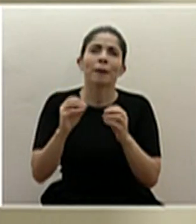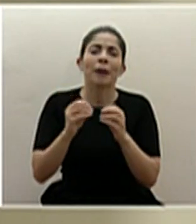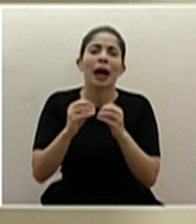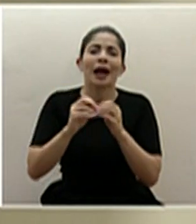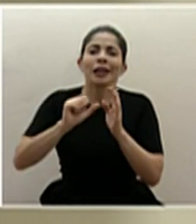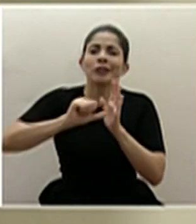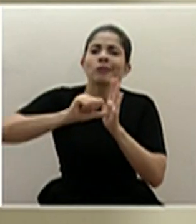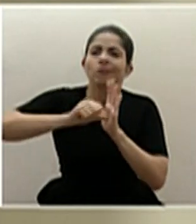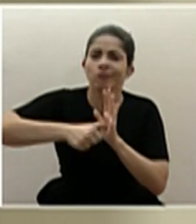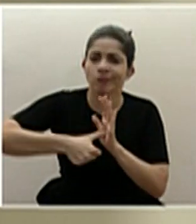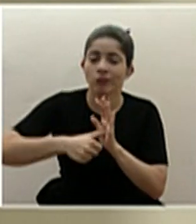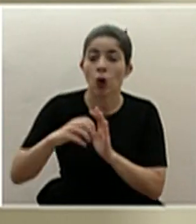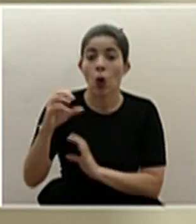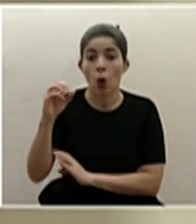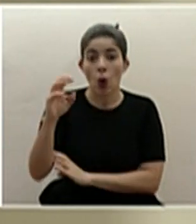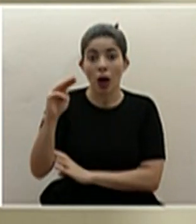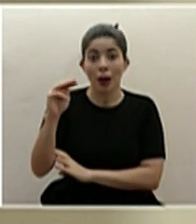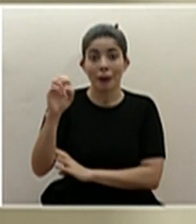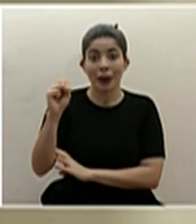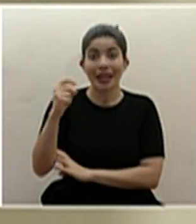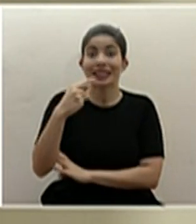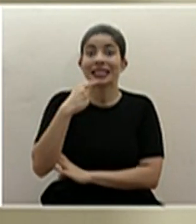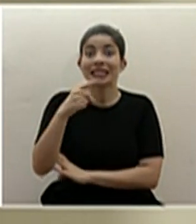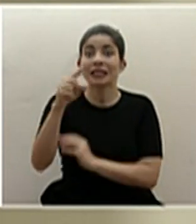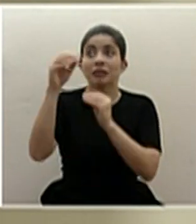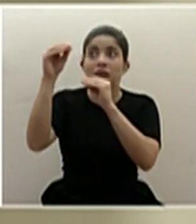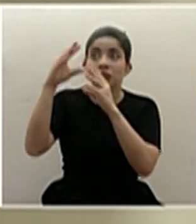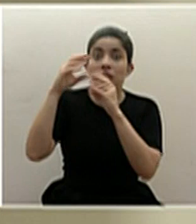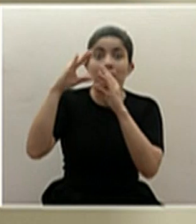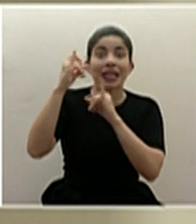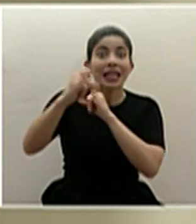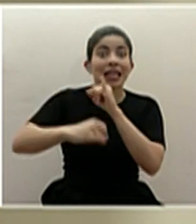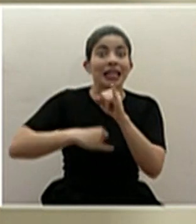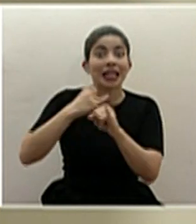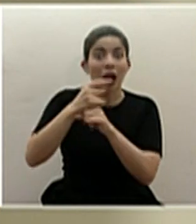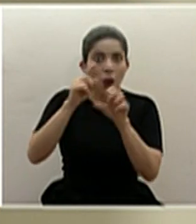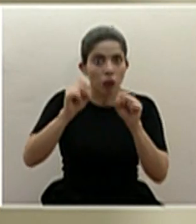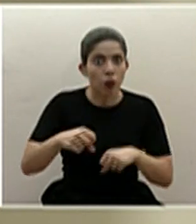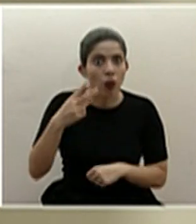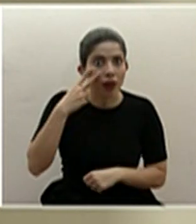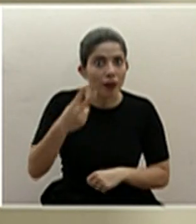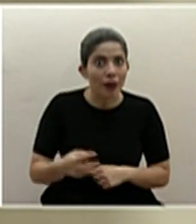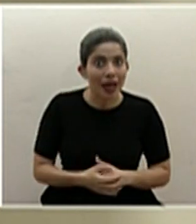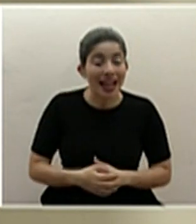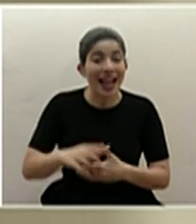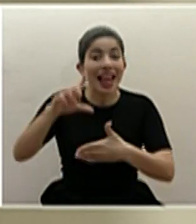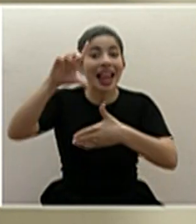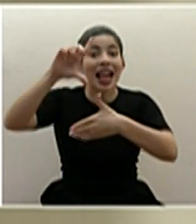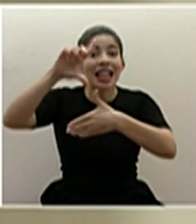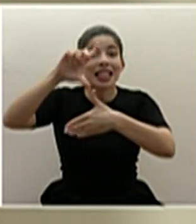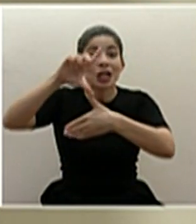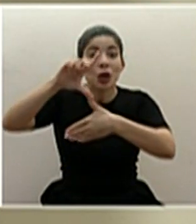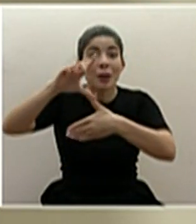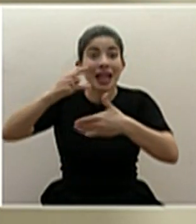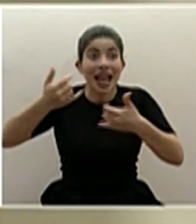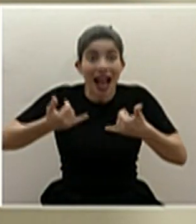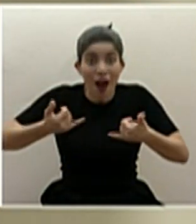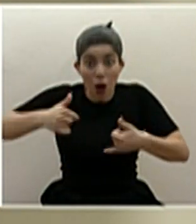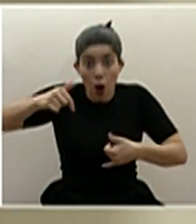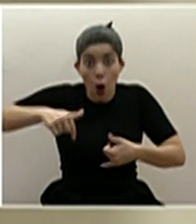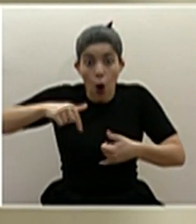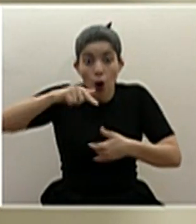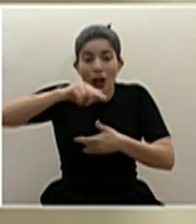en que ya la OMS lo ha dicho, ustedes ven los datos a nivel internacional, Latinoamérica es hoy